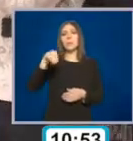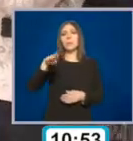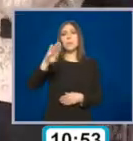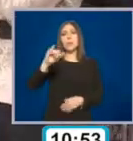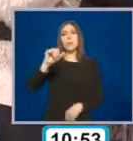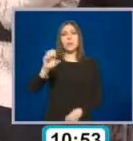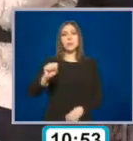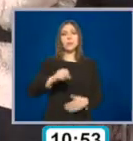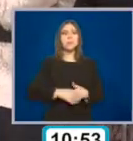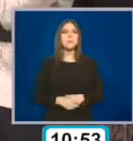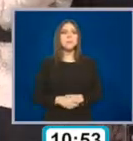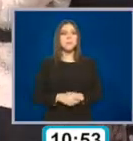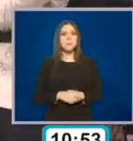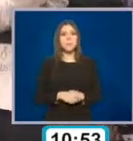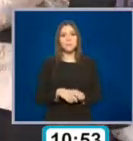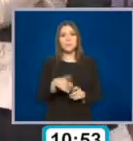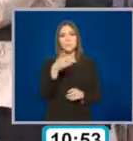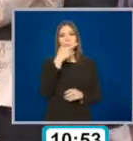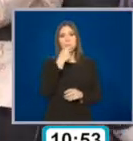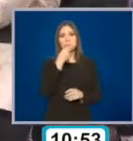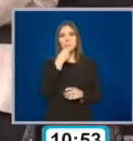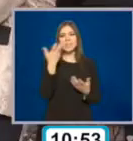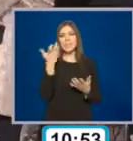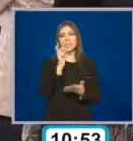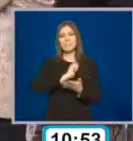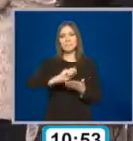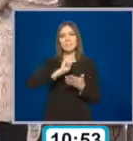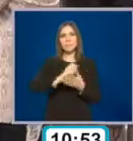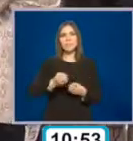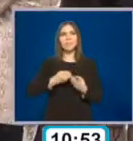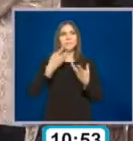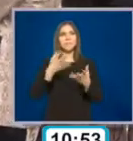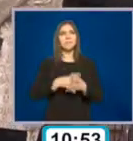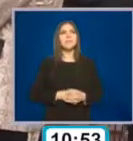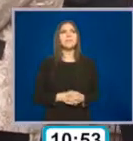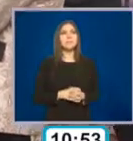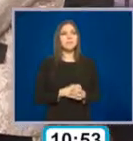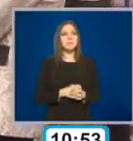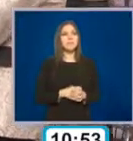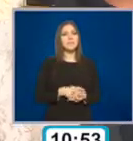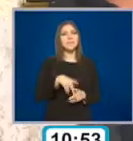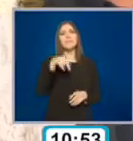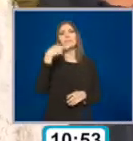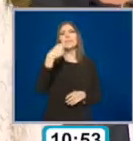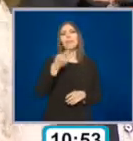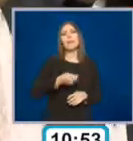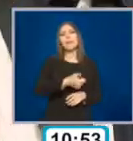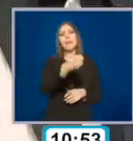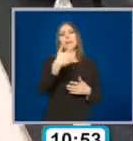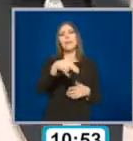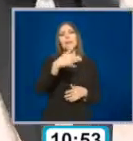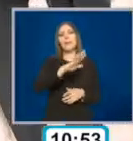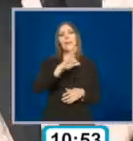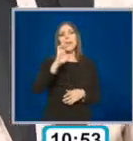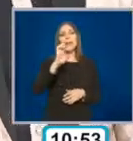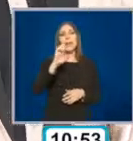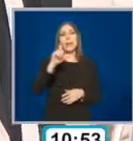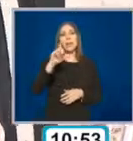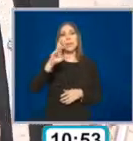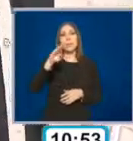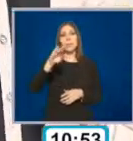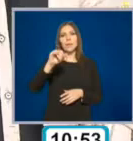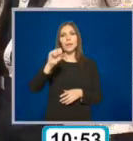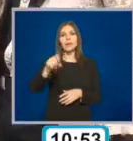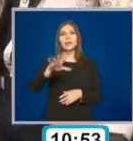Cumbias. Mi compa, el cuñado, mi compa, Adrián Galindo. ¿Qué pasa el Cumbias? ¿Qué pasa el Cumbias? Ya lo podamos como el Cumbias y por de hecho vamos a grabar una canción nueva en esta sexta producción